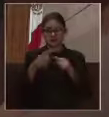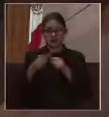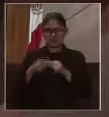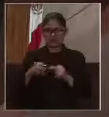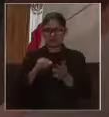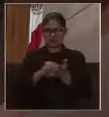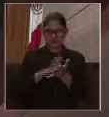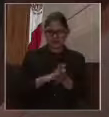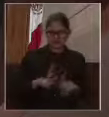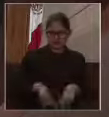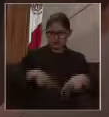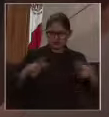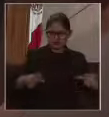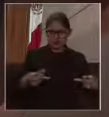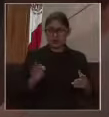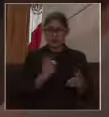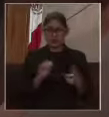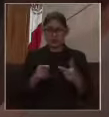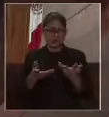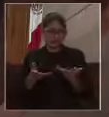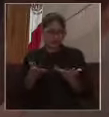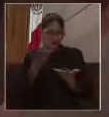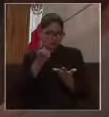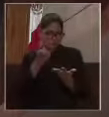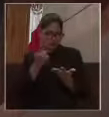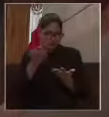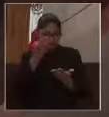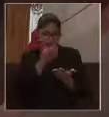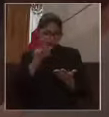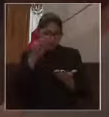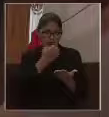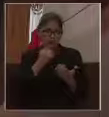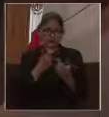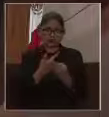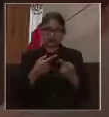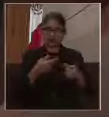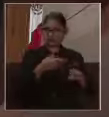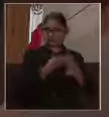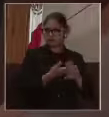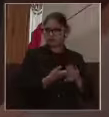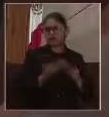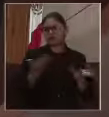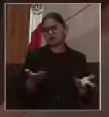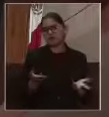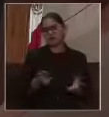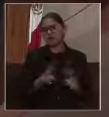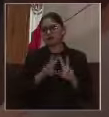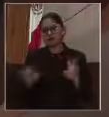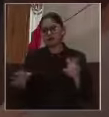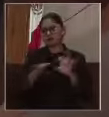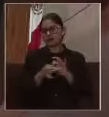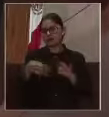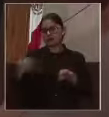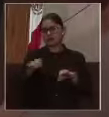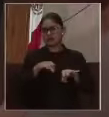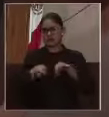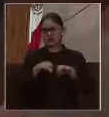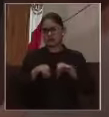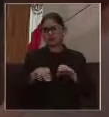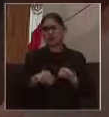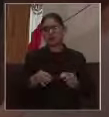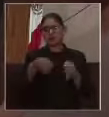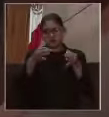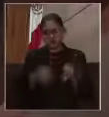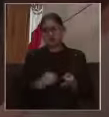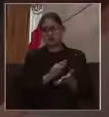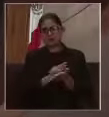no existe una prueba en contrario, deben considerarse justamente como labor periodística plena, pura o adecuada,